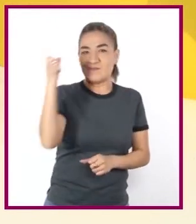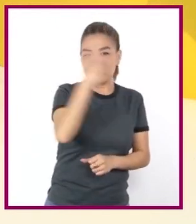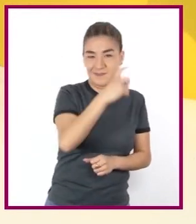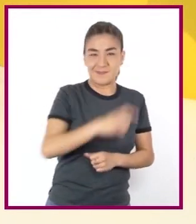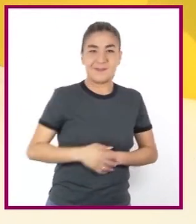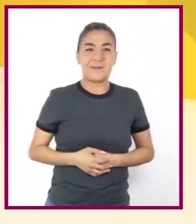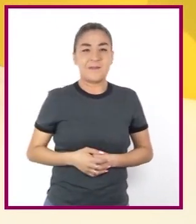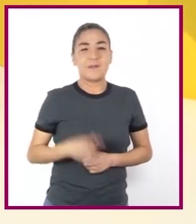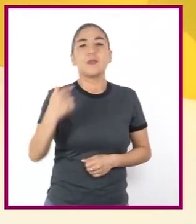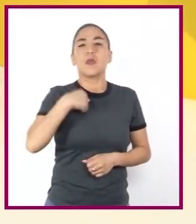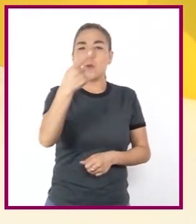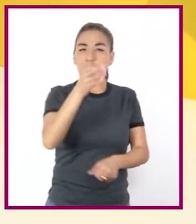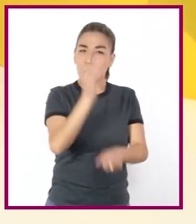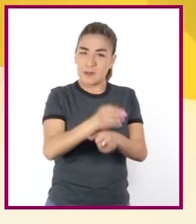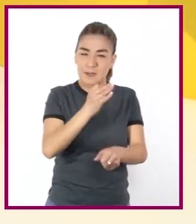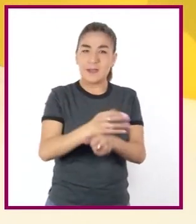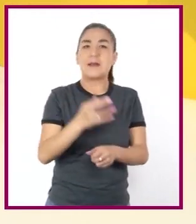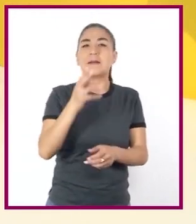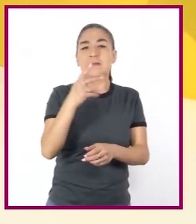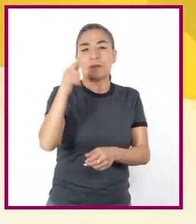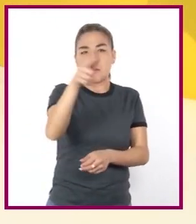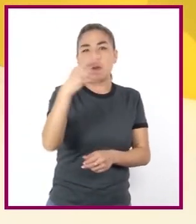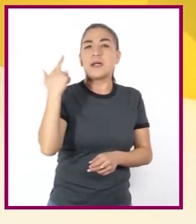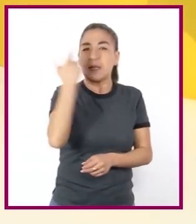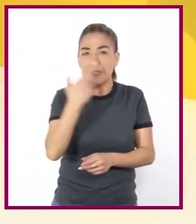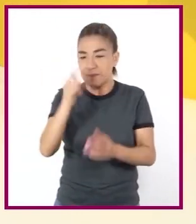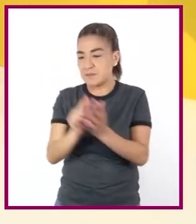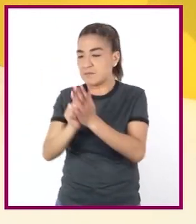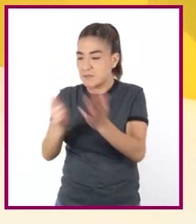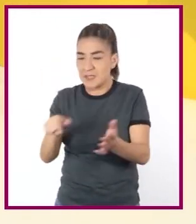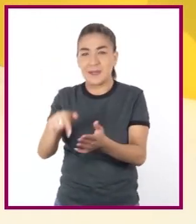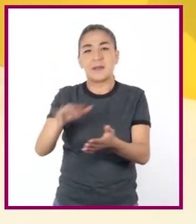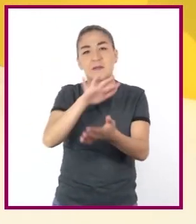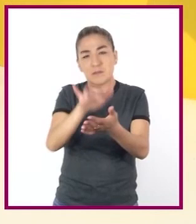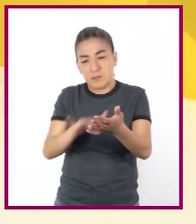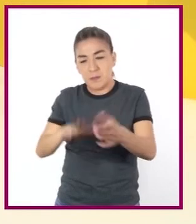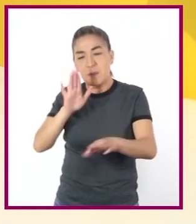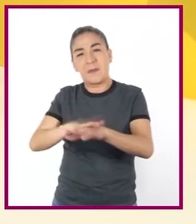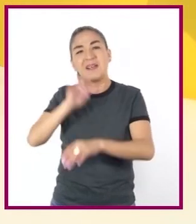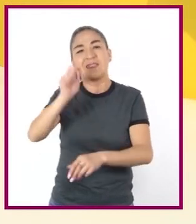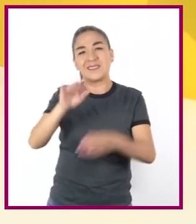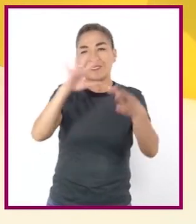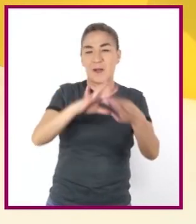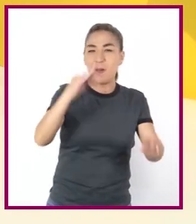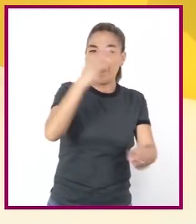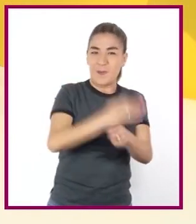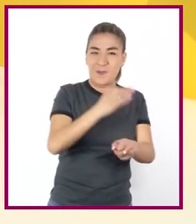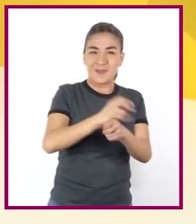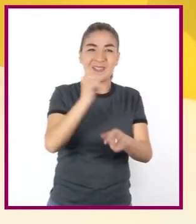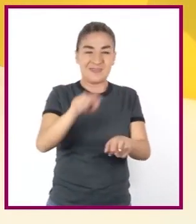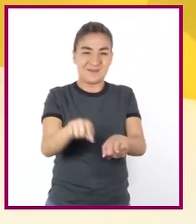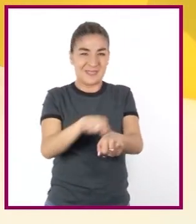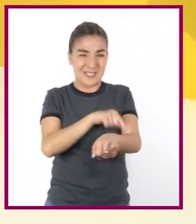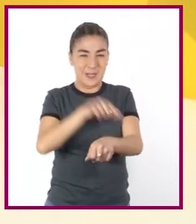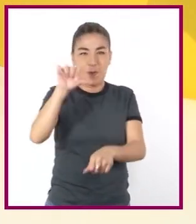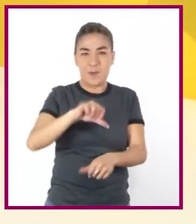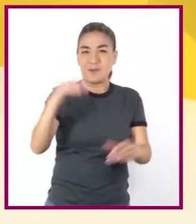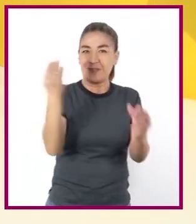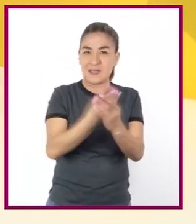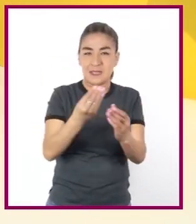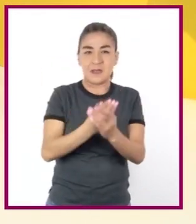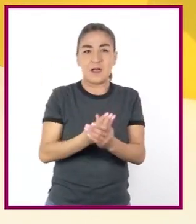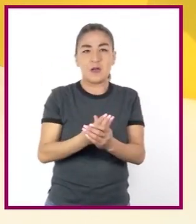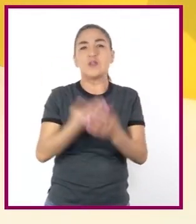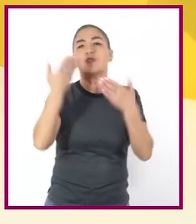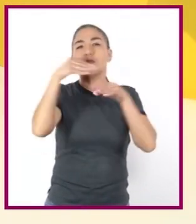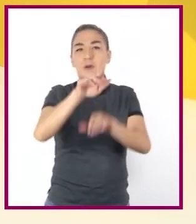Les invito a revisar su libro de texto para ampliar la información y las reflexiones que hicimos a lo largo de la sesión con